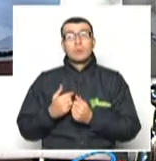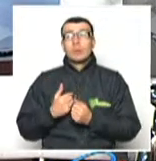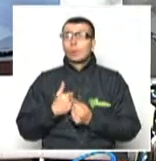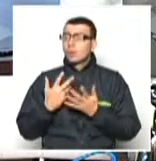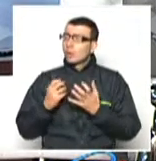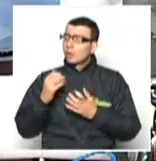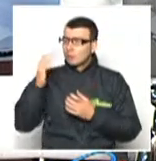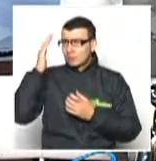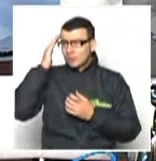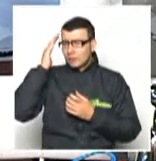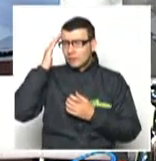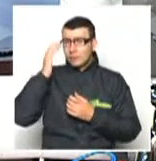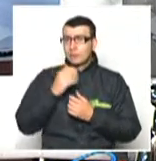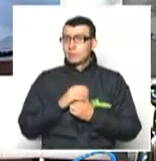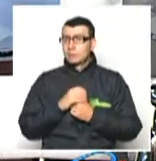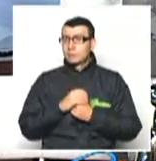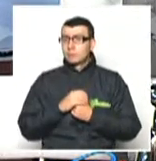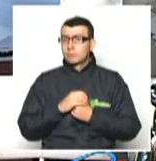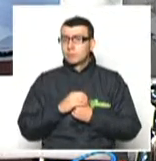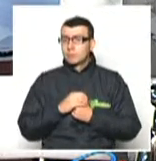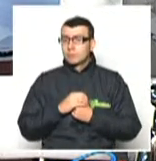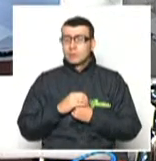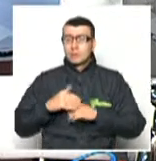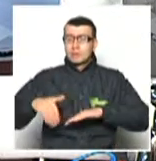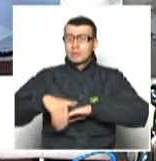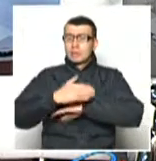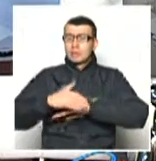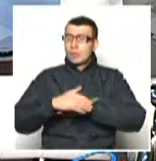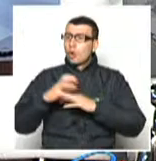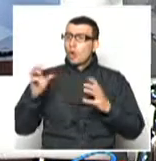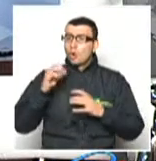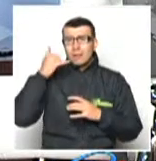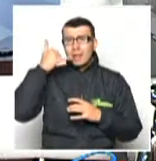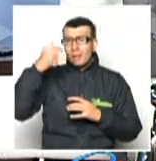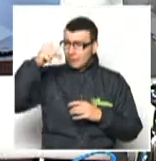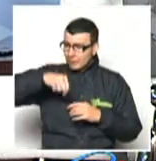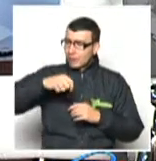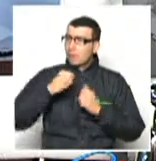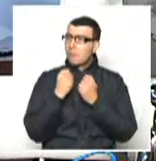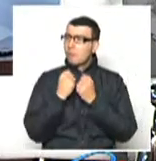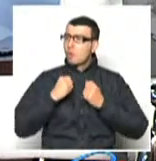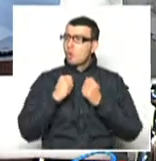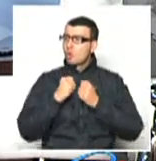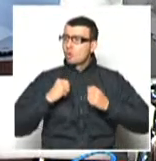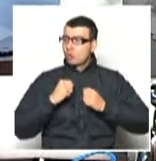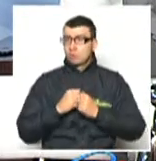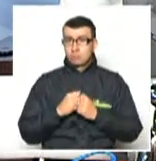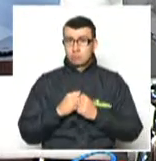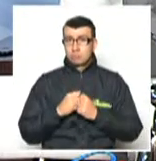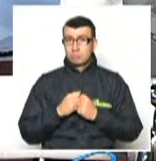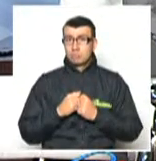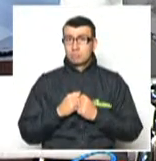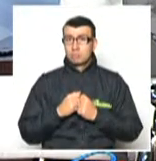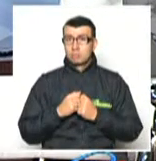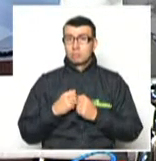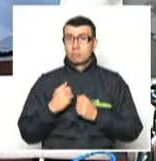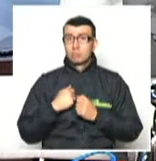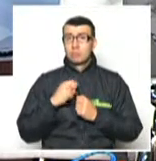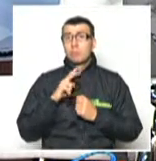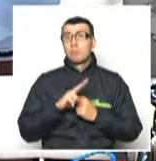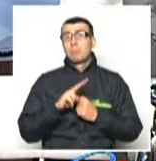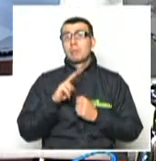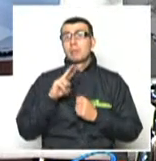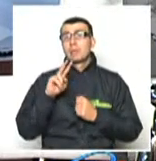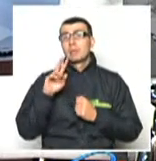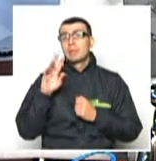saber en la dirección o el teléfono de aquí de Bogotá, doctor. Imagínese, doctor, que yo llevo más de